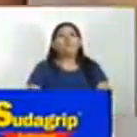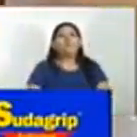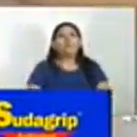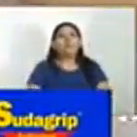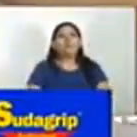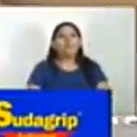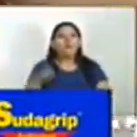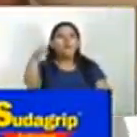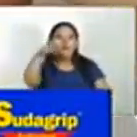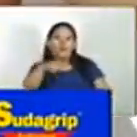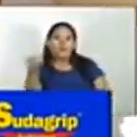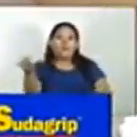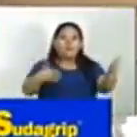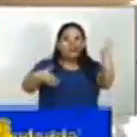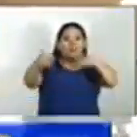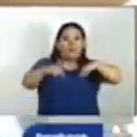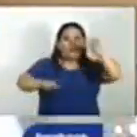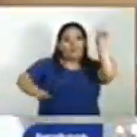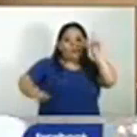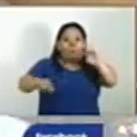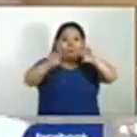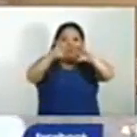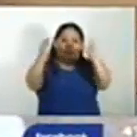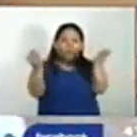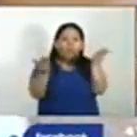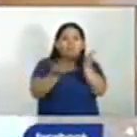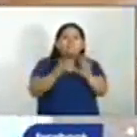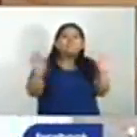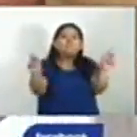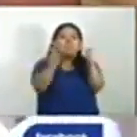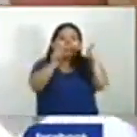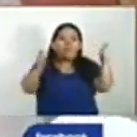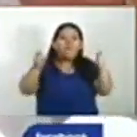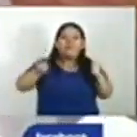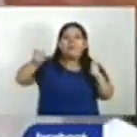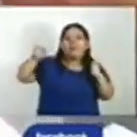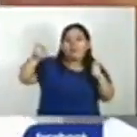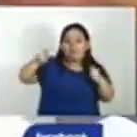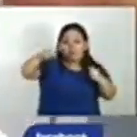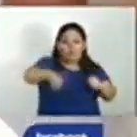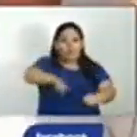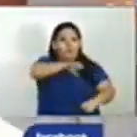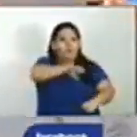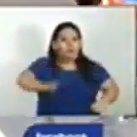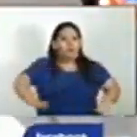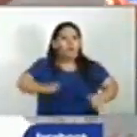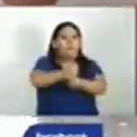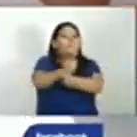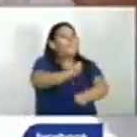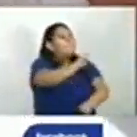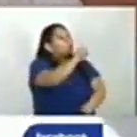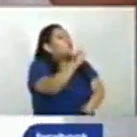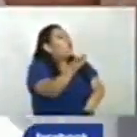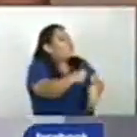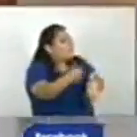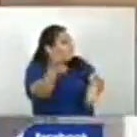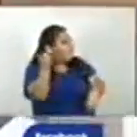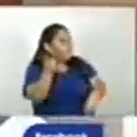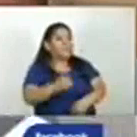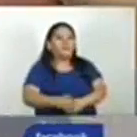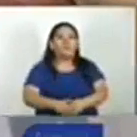¡Y se vinieron a San Salvador del Mundo celebrando el Día de la Independencia para El Salvador! Una pregunta, ¿cuántos años se celebran?